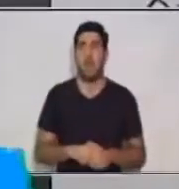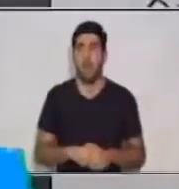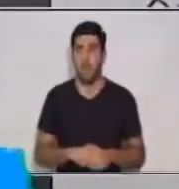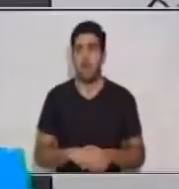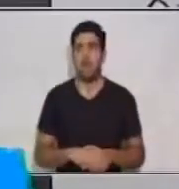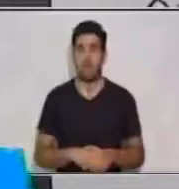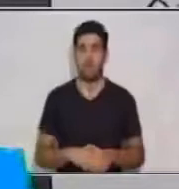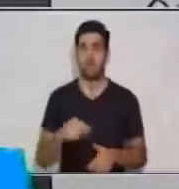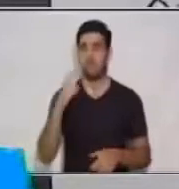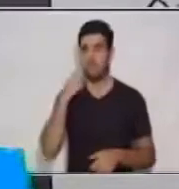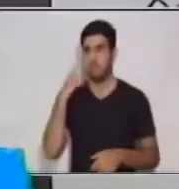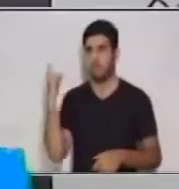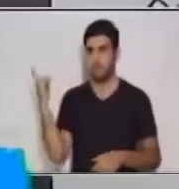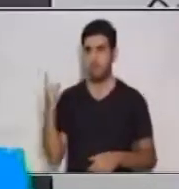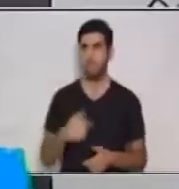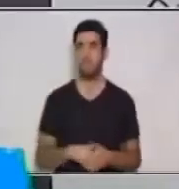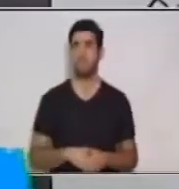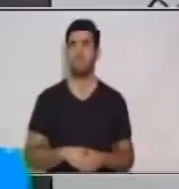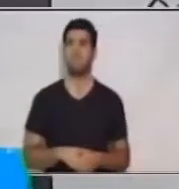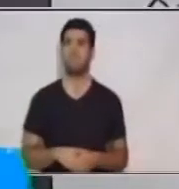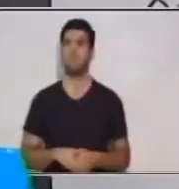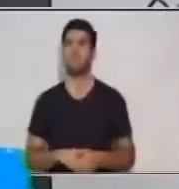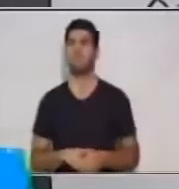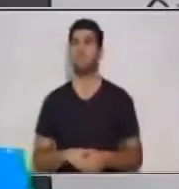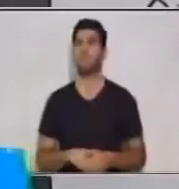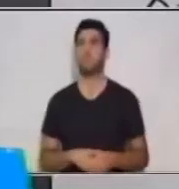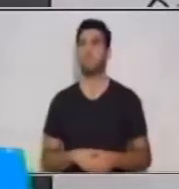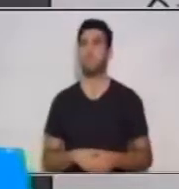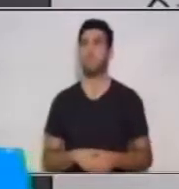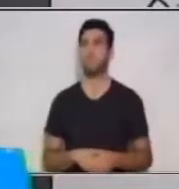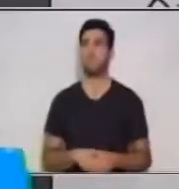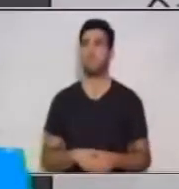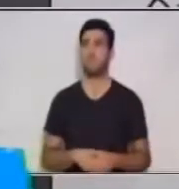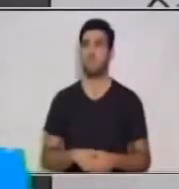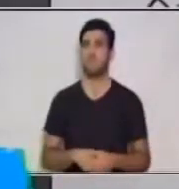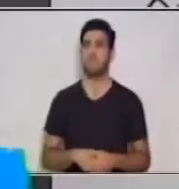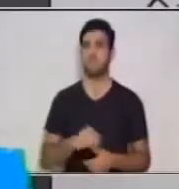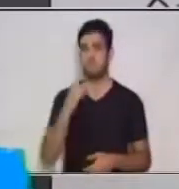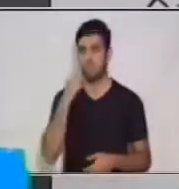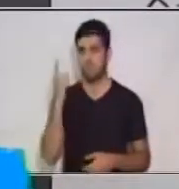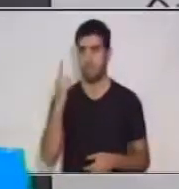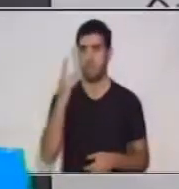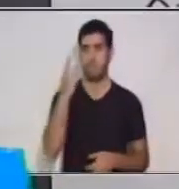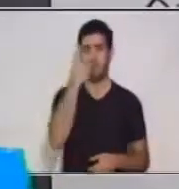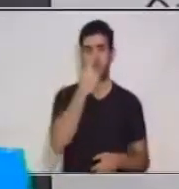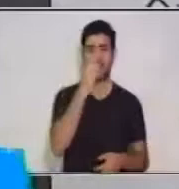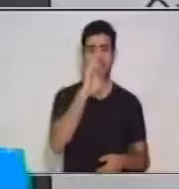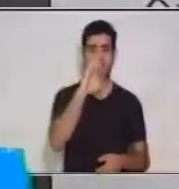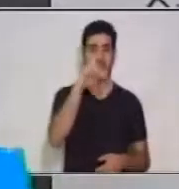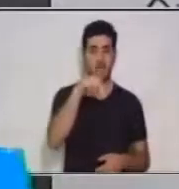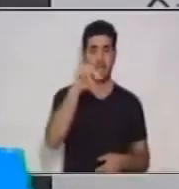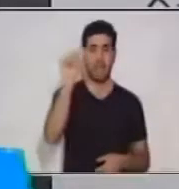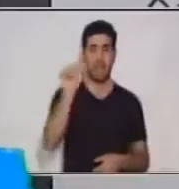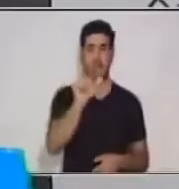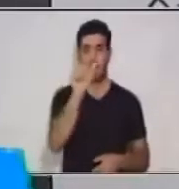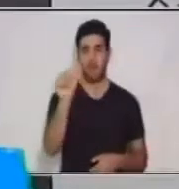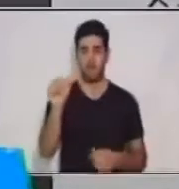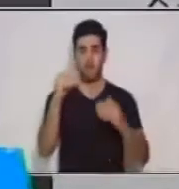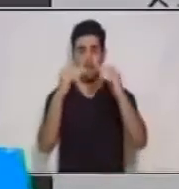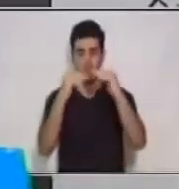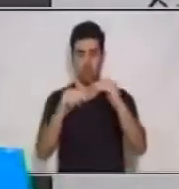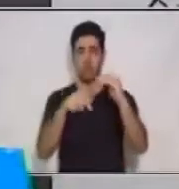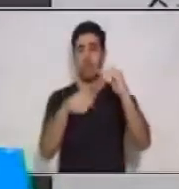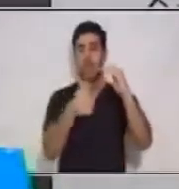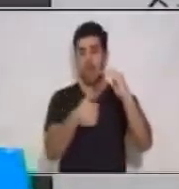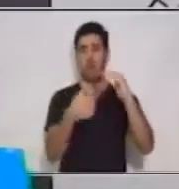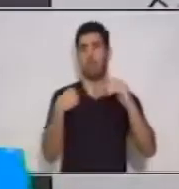alfa, vamos a colocarlo acá. El seno de alfa es proporcional al lado A.